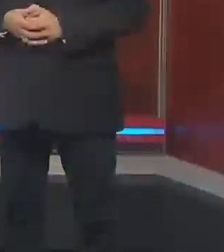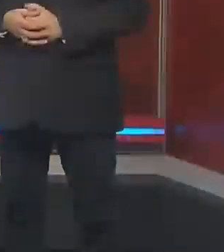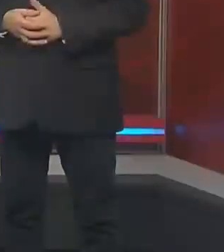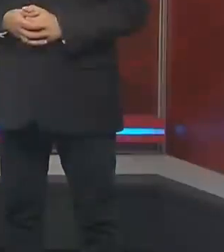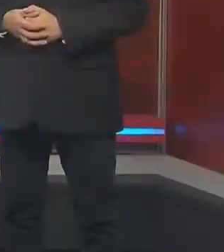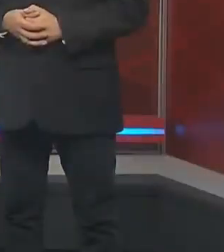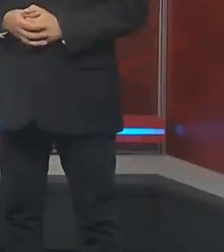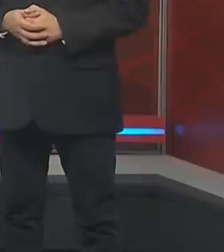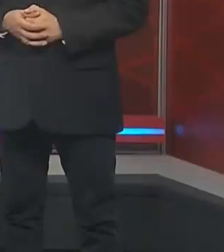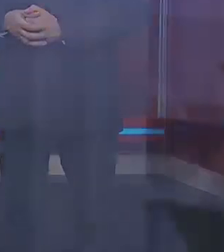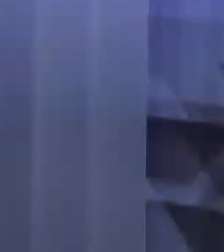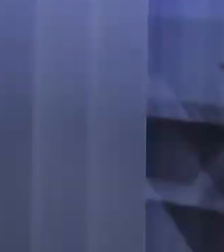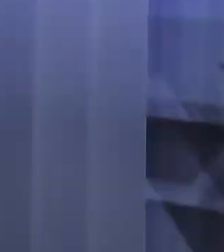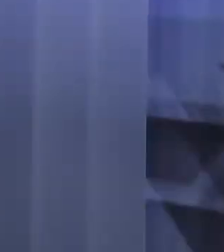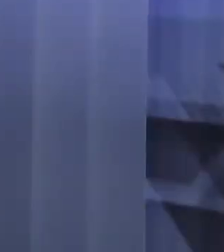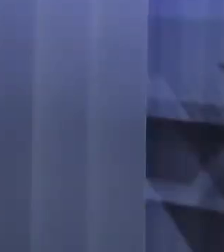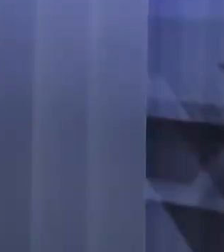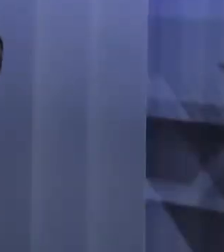Magallanes.